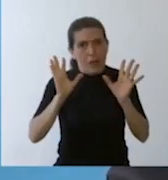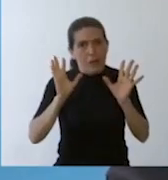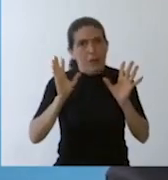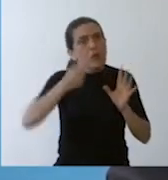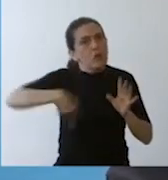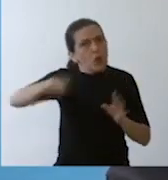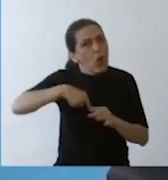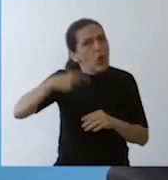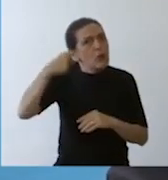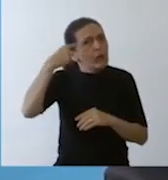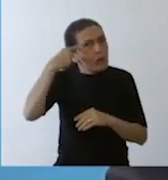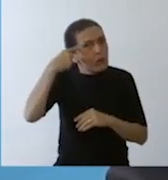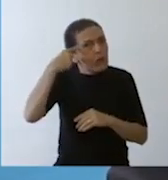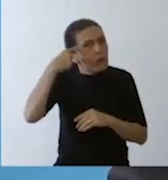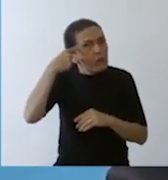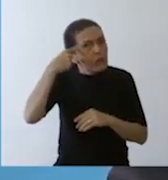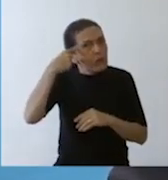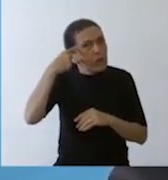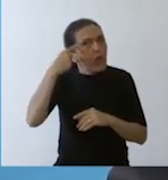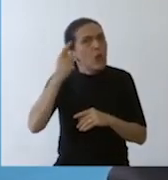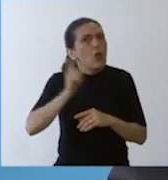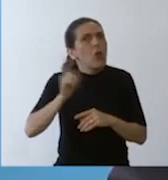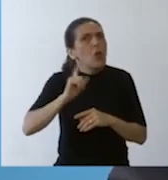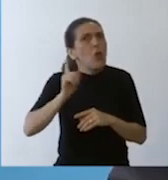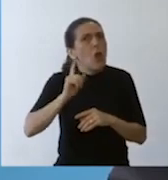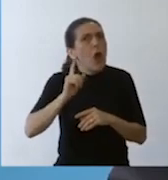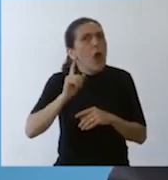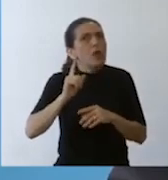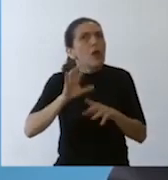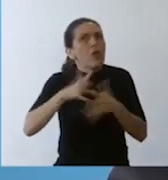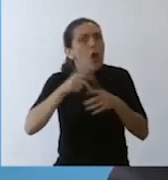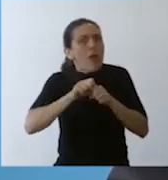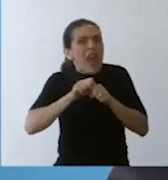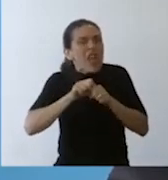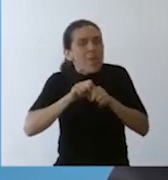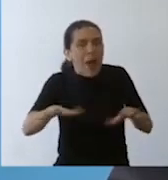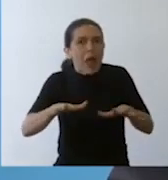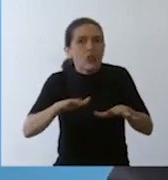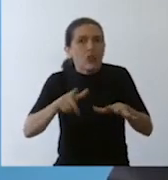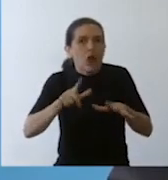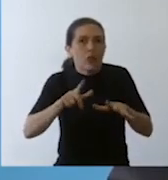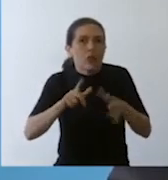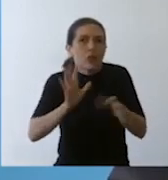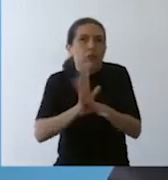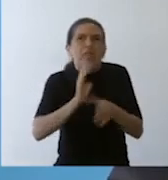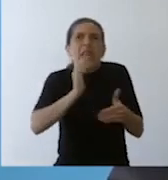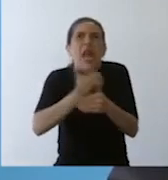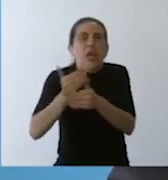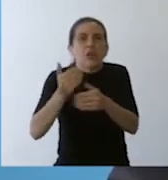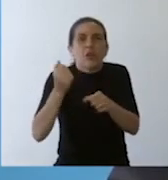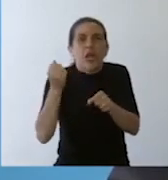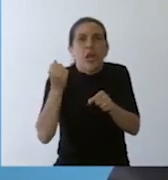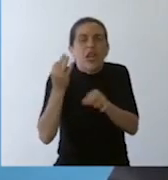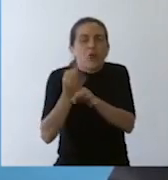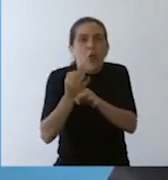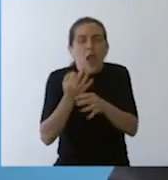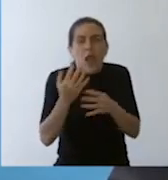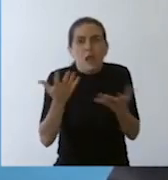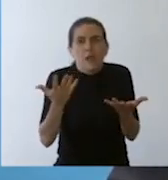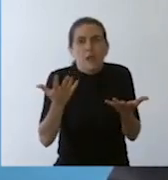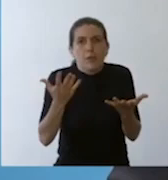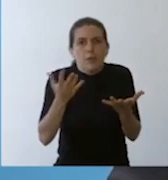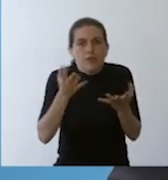consideramos todos que no solo es un impacto social considerable, sino que no tiene